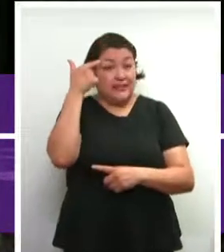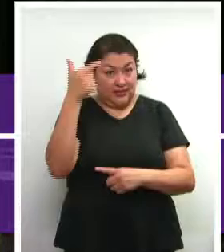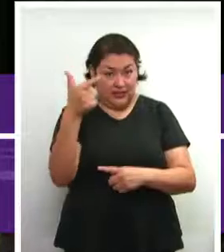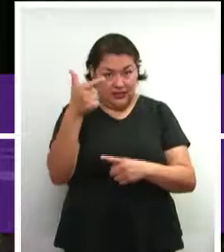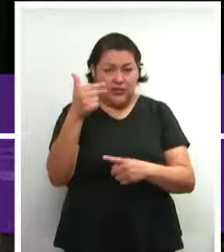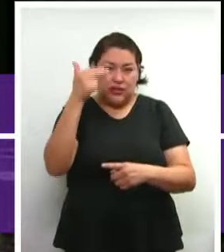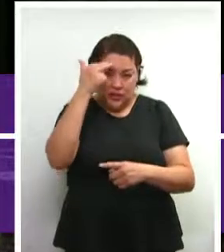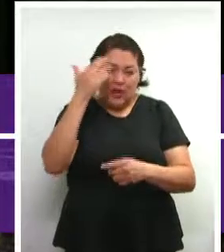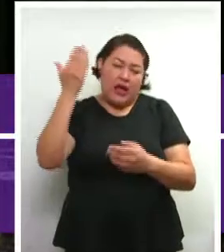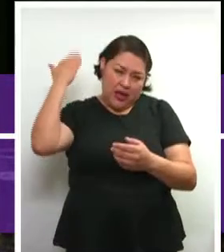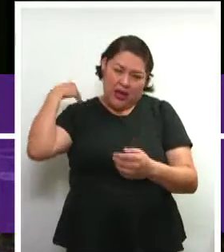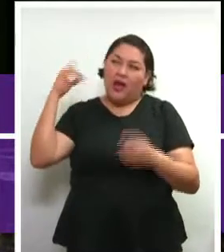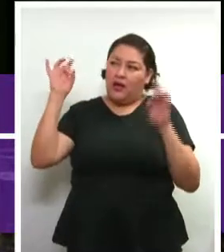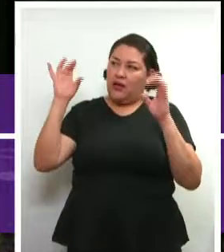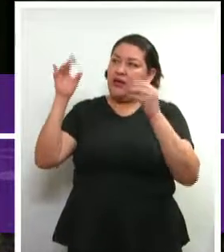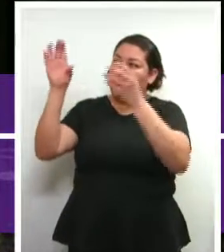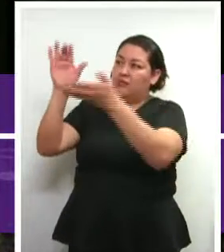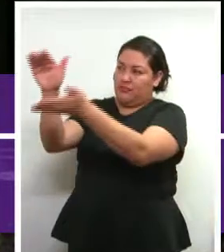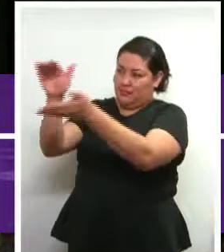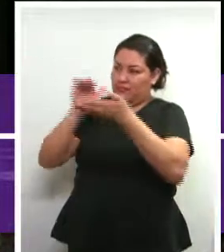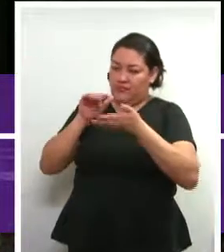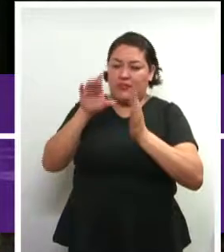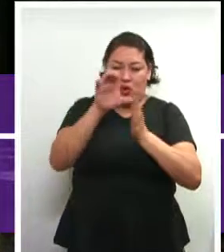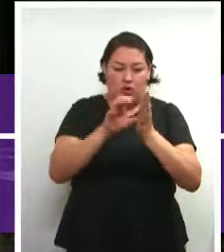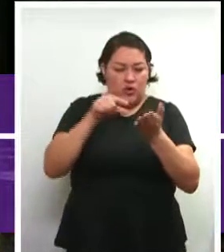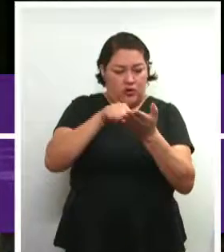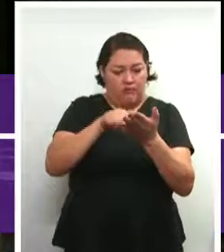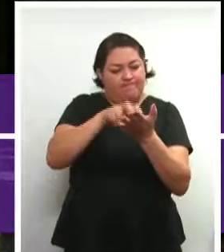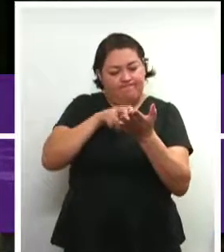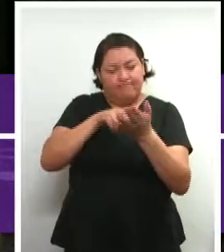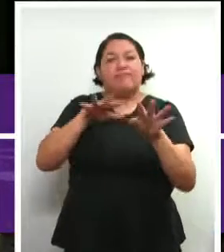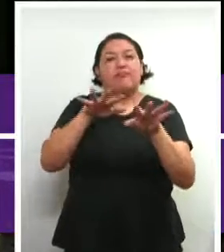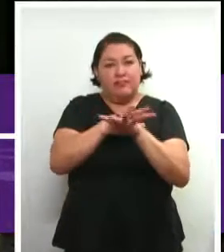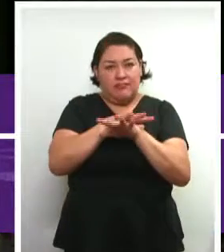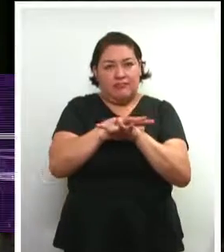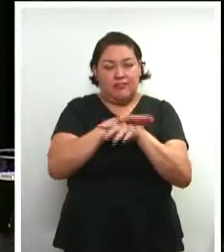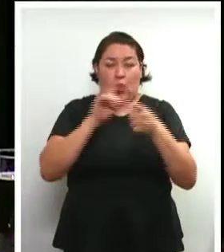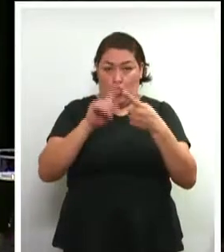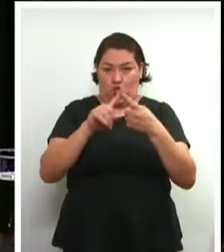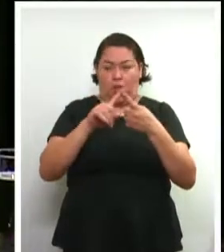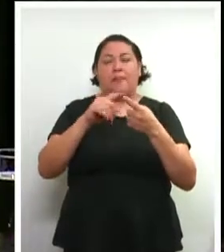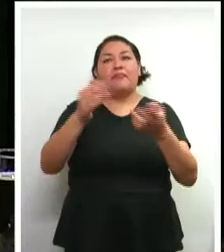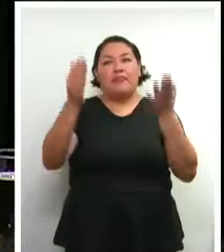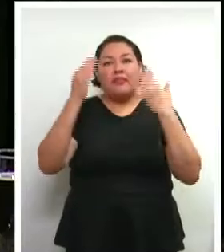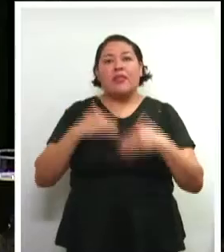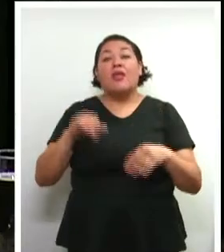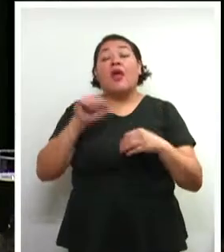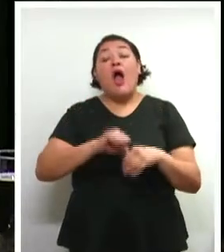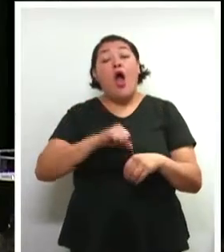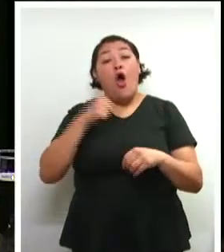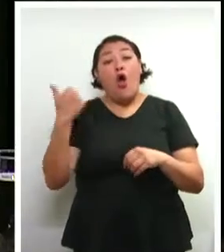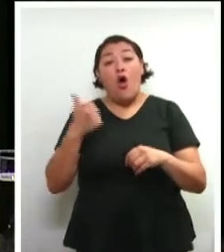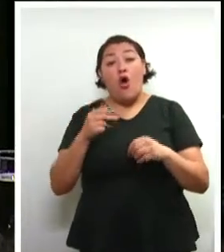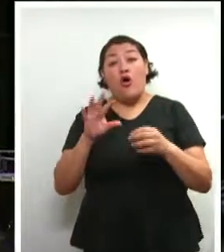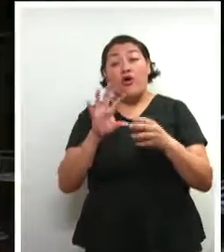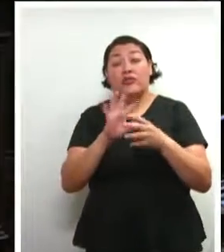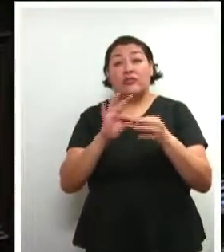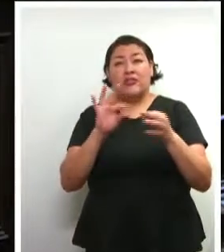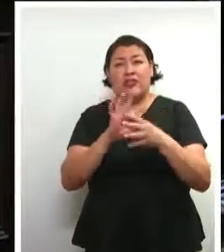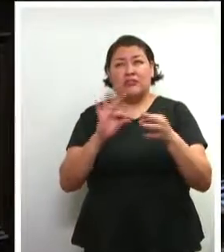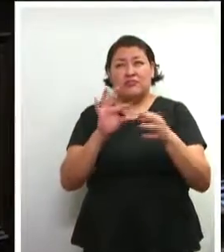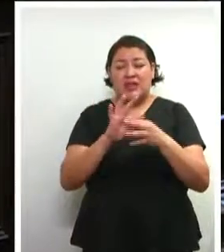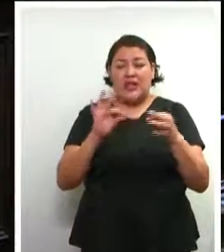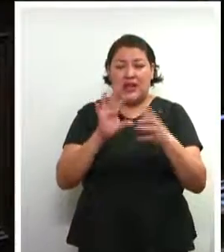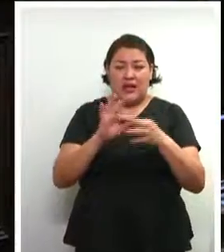proyecto que fue enviado por el jefe del Ejecutivo local, una iniciativa que manifiesta la necesidad de consolidar el